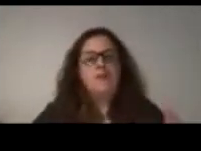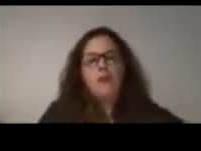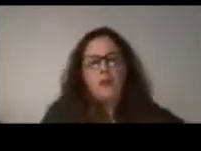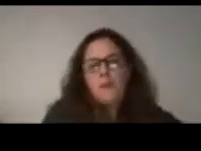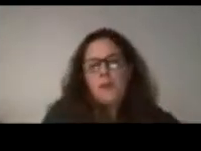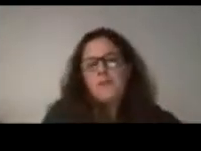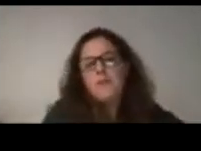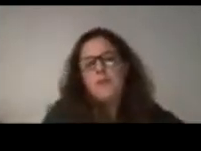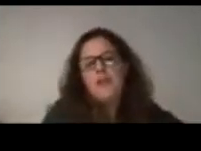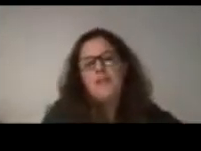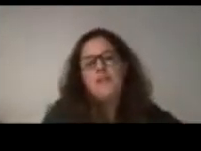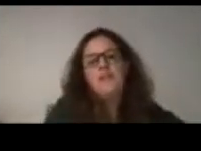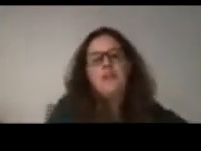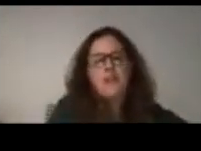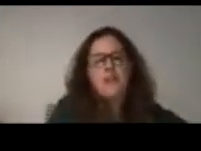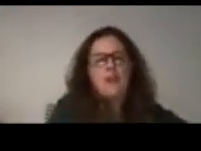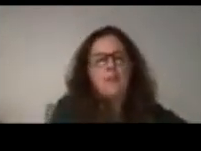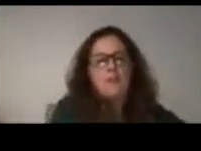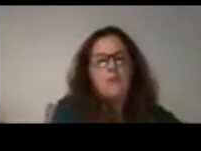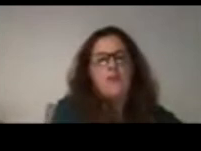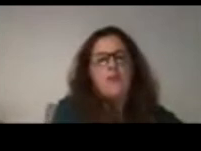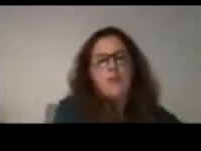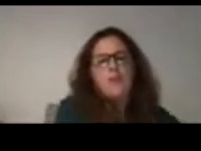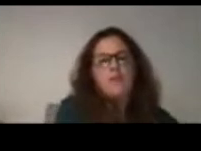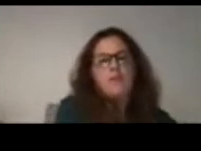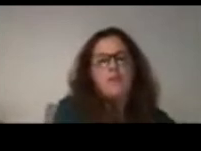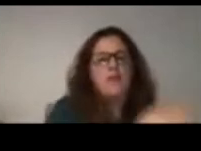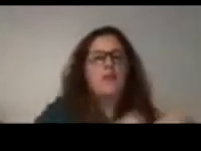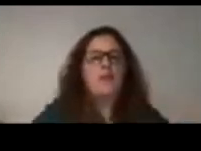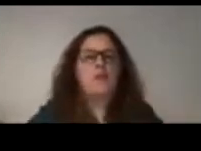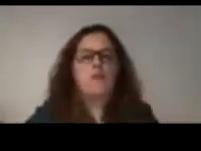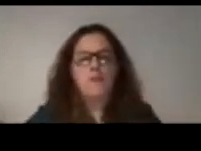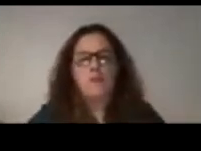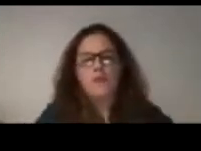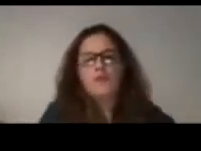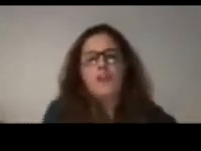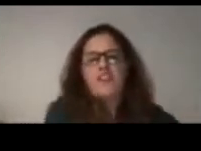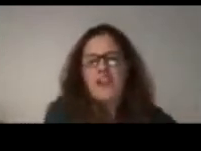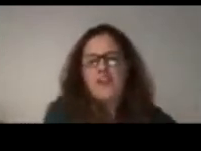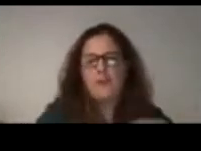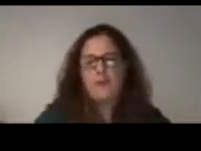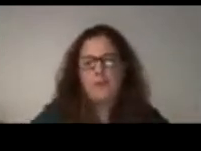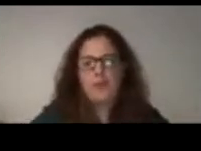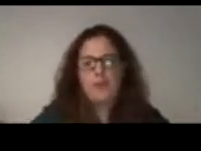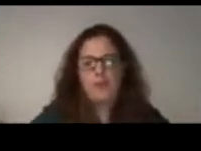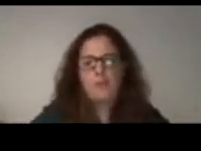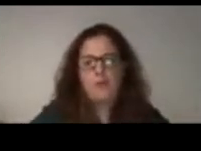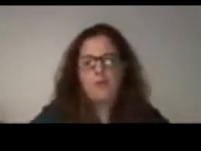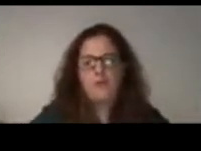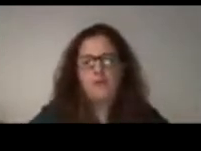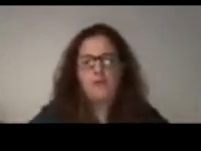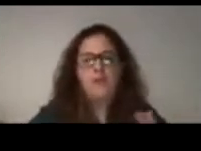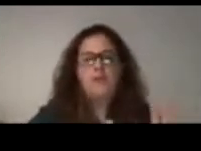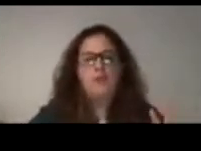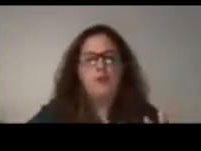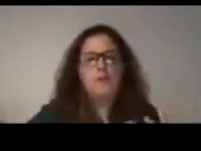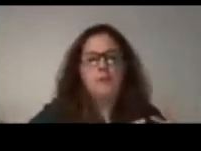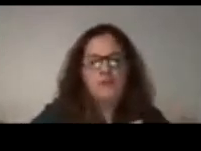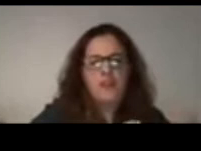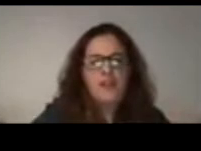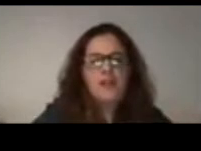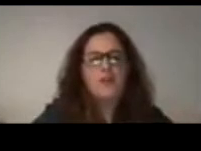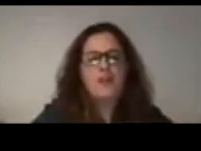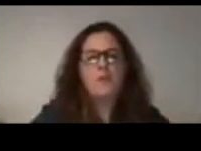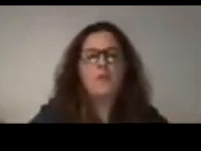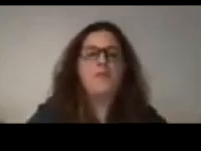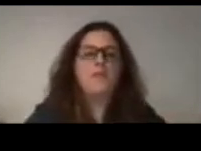de todos los programas sociales dirigidos a las personas adultas mayores en los últimos 3 años, por ejemplo, ¿no? Nosotros podemos